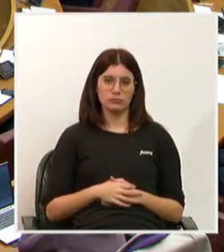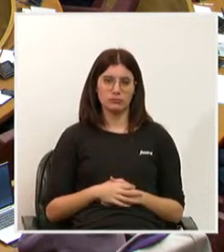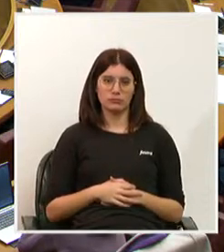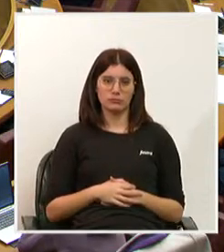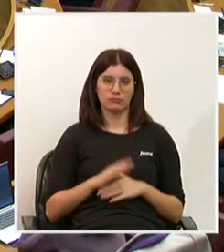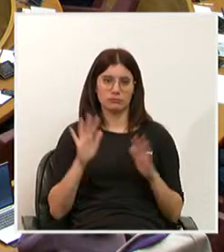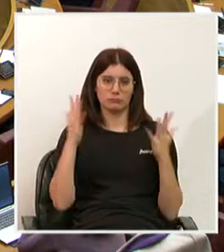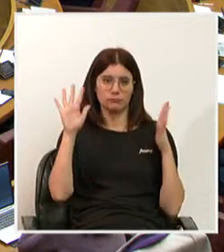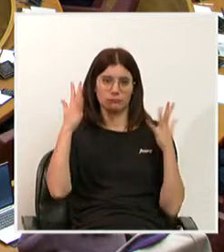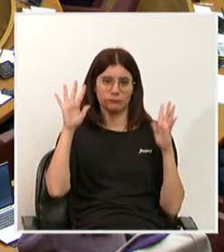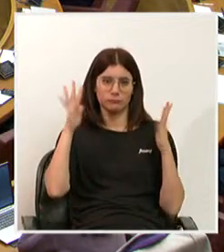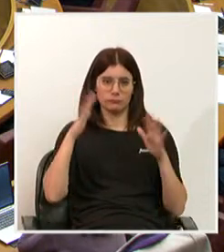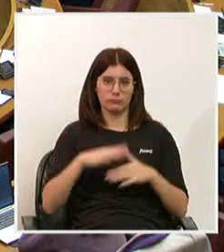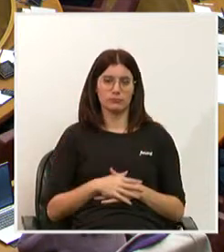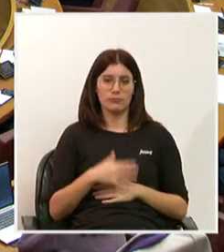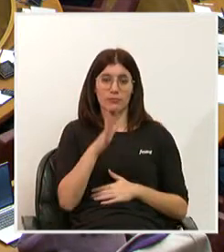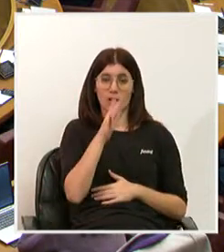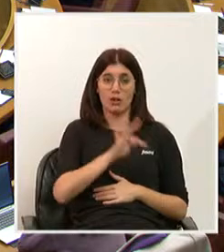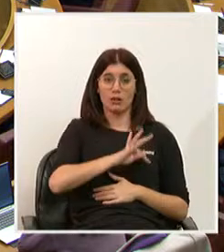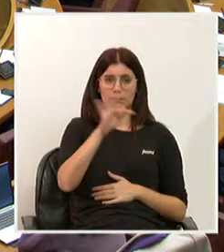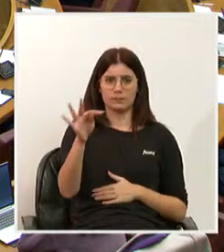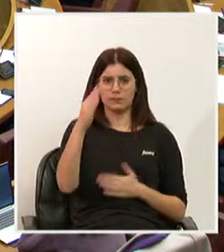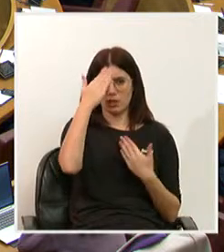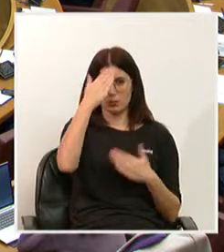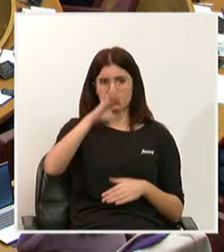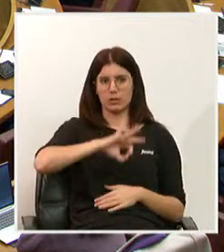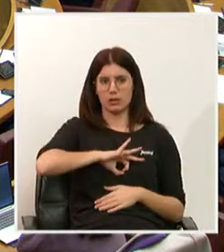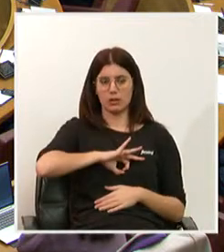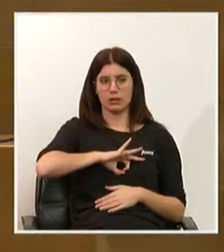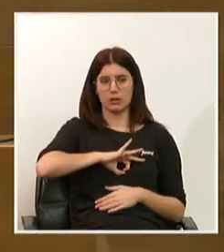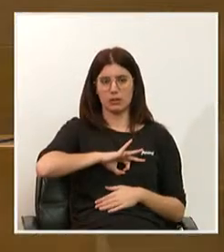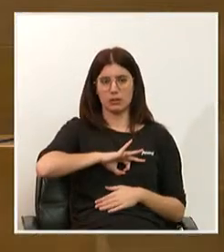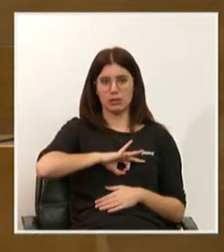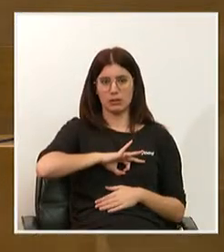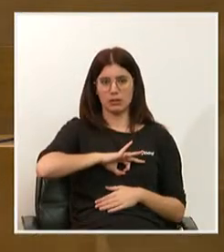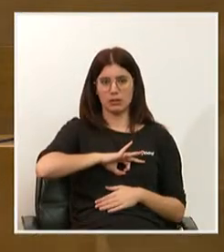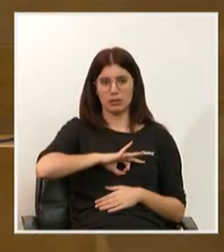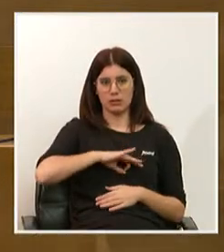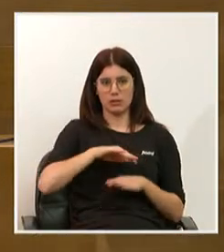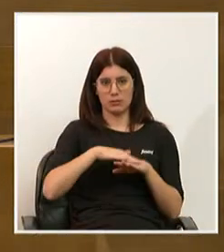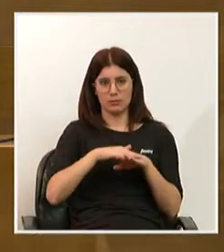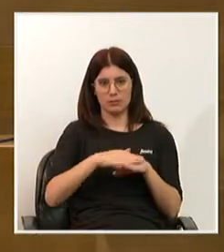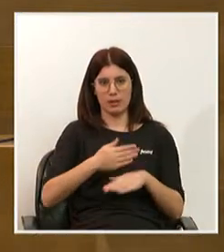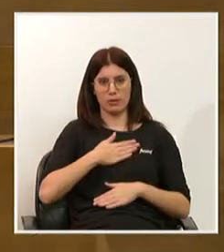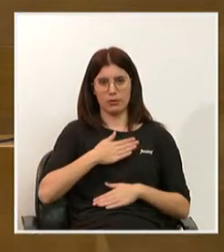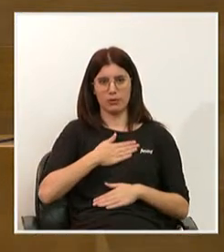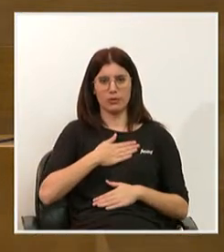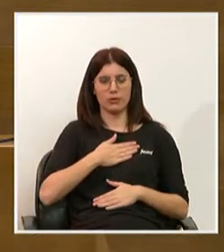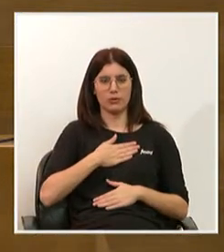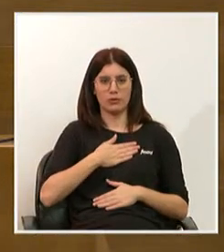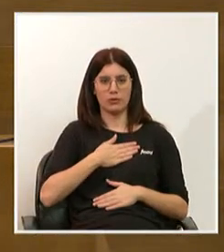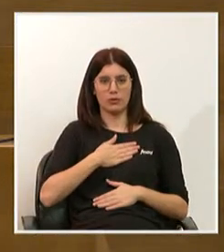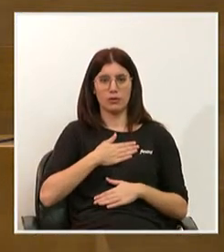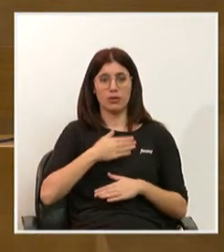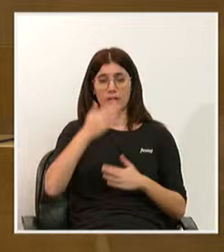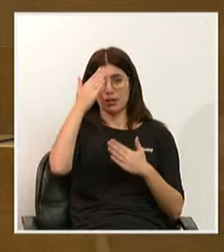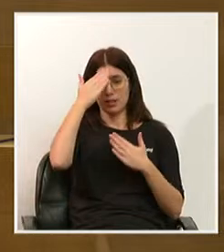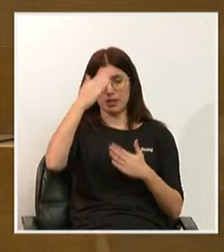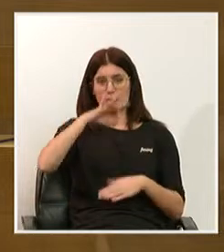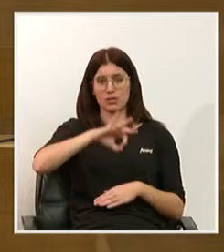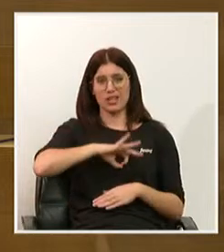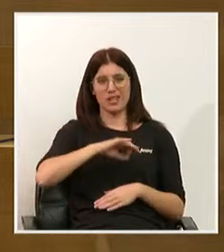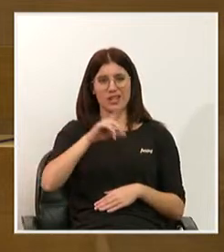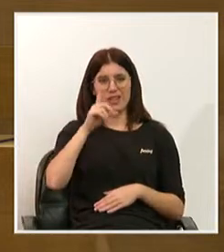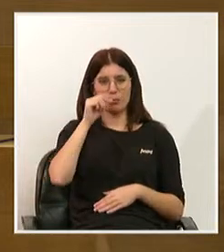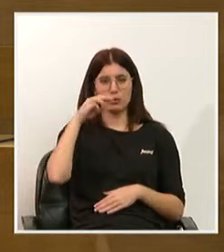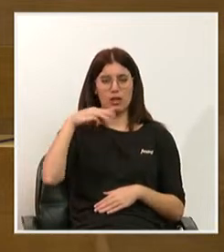gracias tiene la palabra ilustre Perdón diputado Miguel